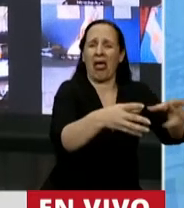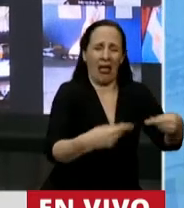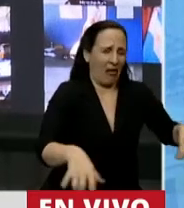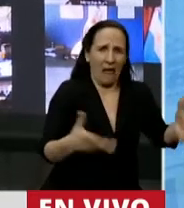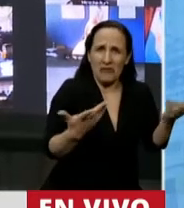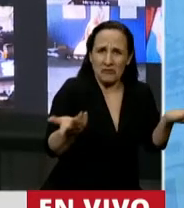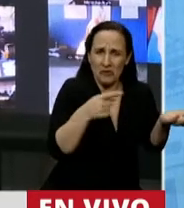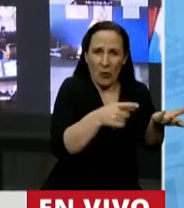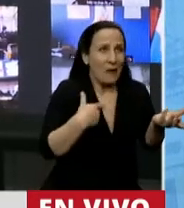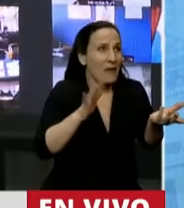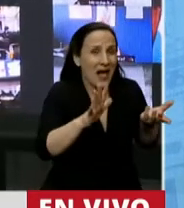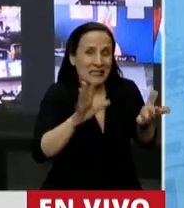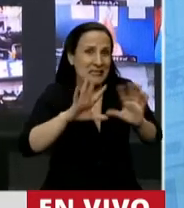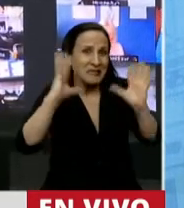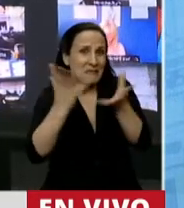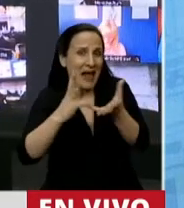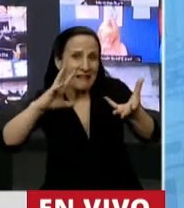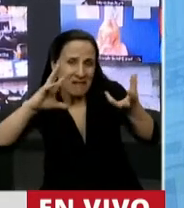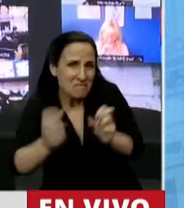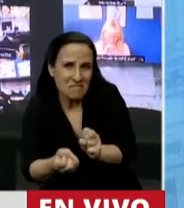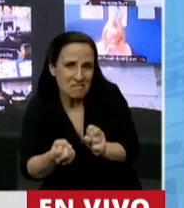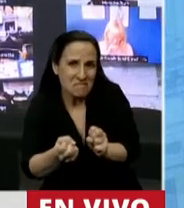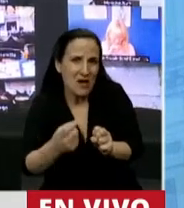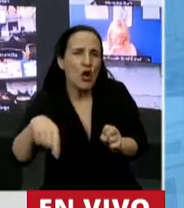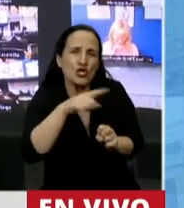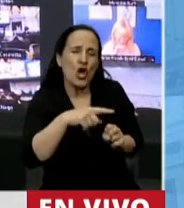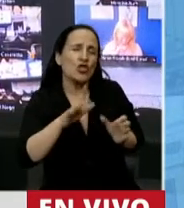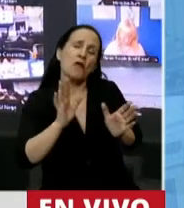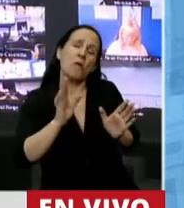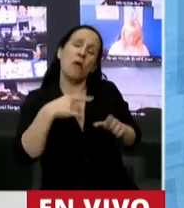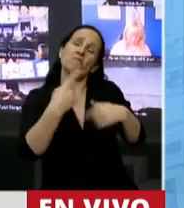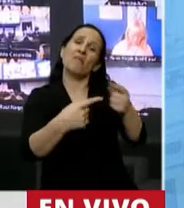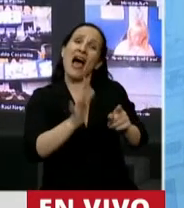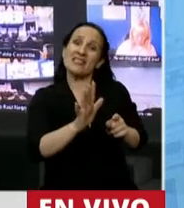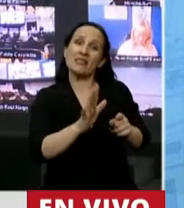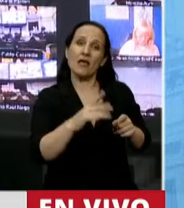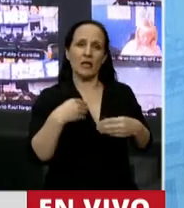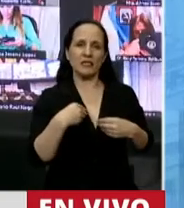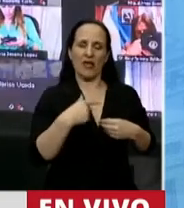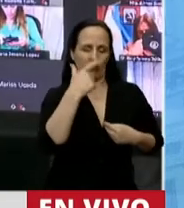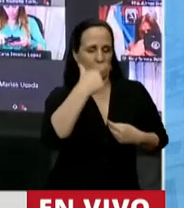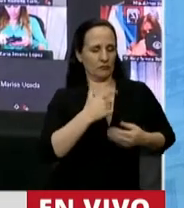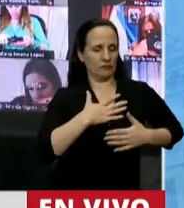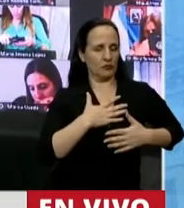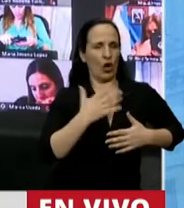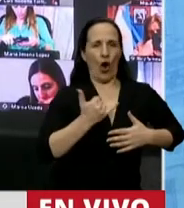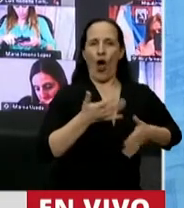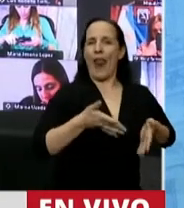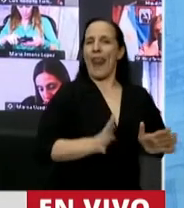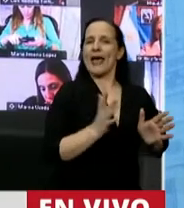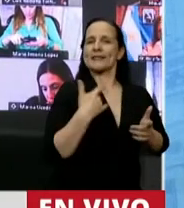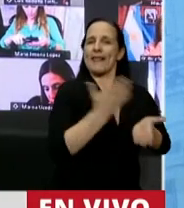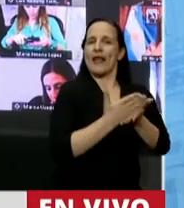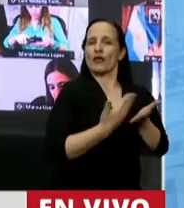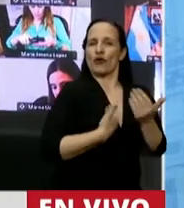generalizar sin destrozar el planeta. Seguimos admitiendo en la práctica que unos se sientan más humanos que otros, como si hubieran nacido con